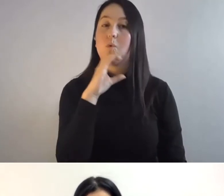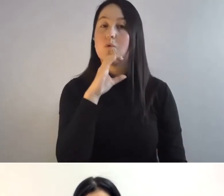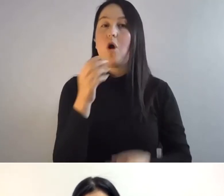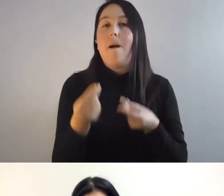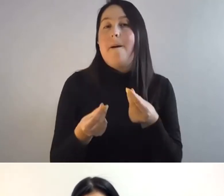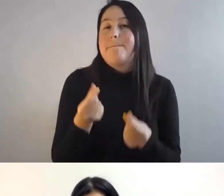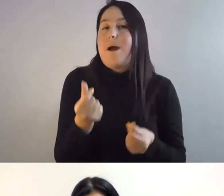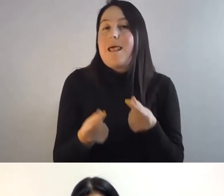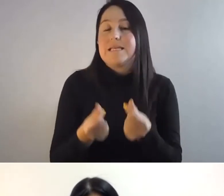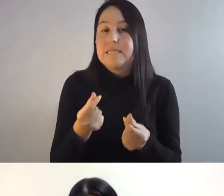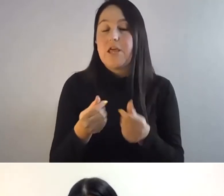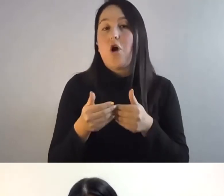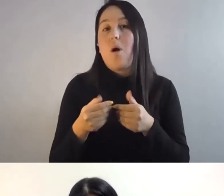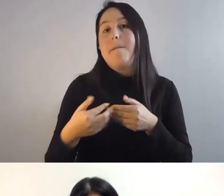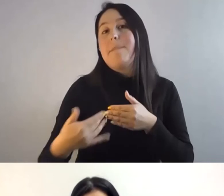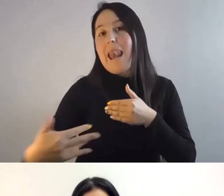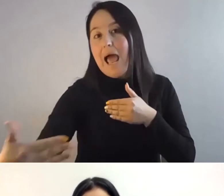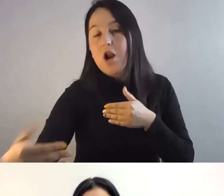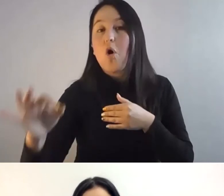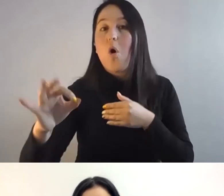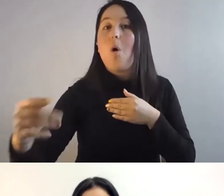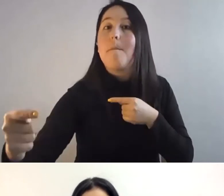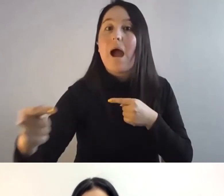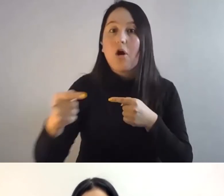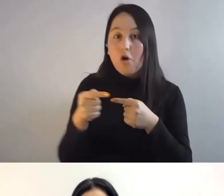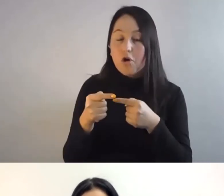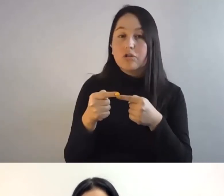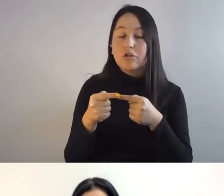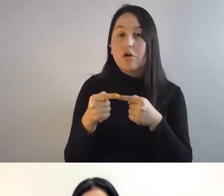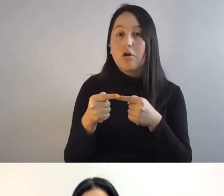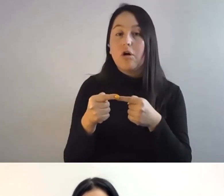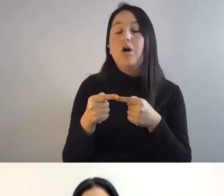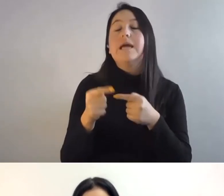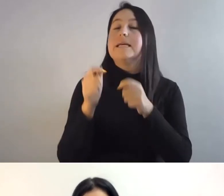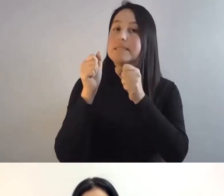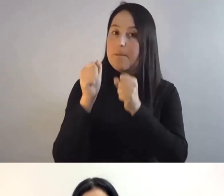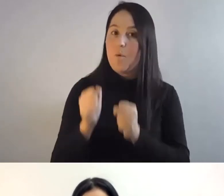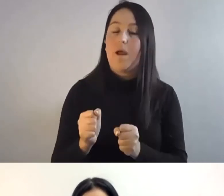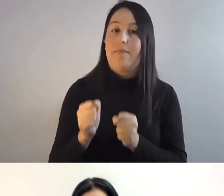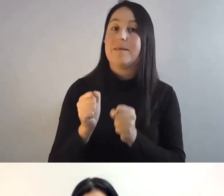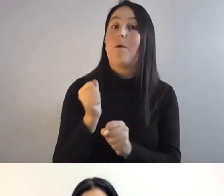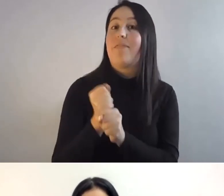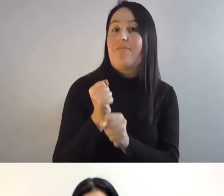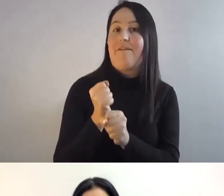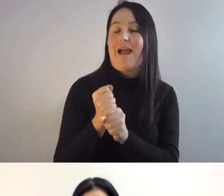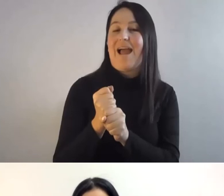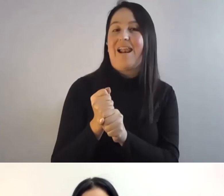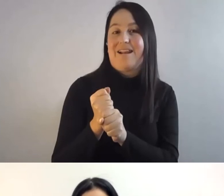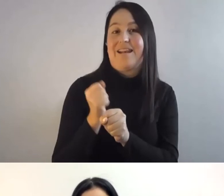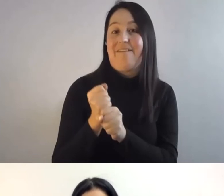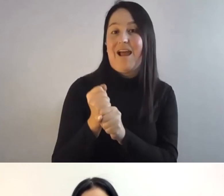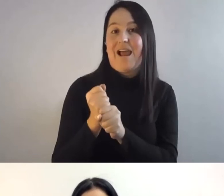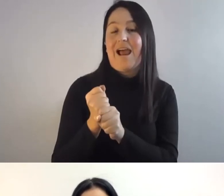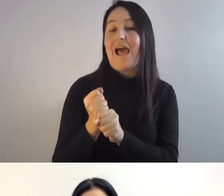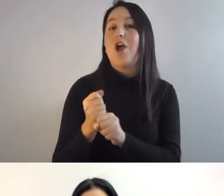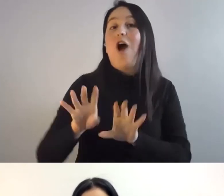poco más largo, más corto, algo que se pueda hacer en conjunto, es algo que se puede trabajar, ¿cierto? A través de Tomás y María